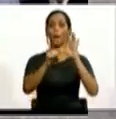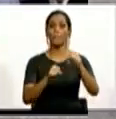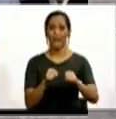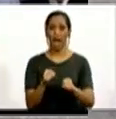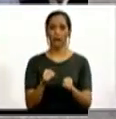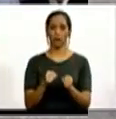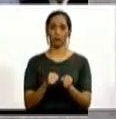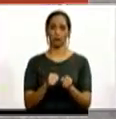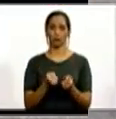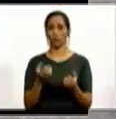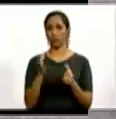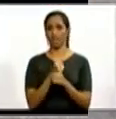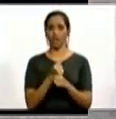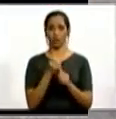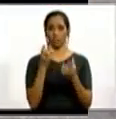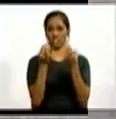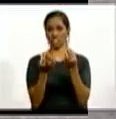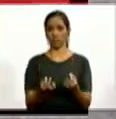estiércol.